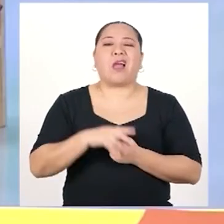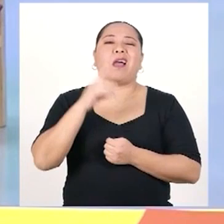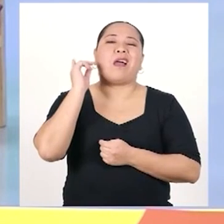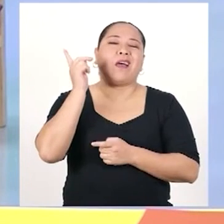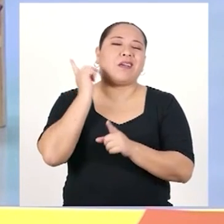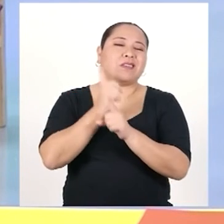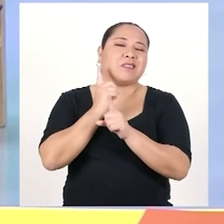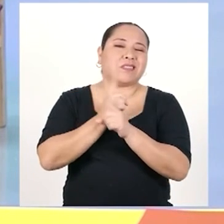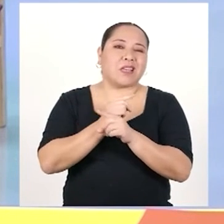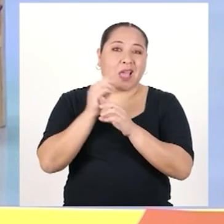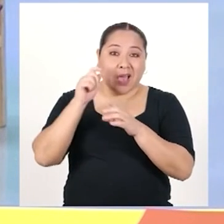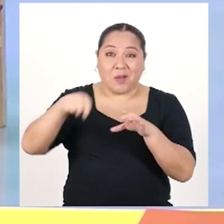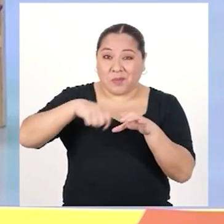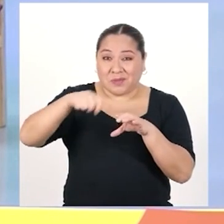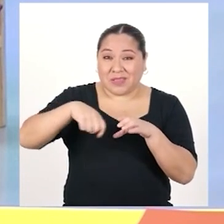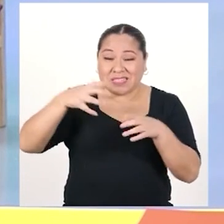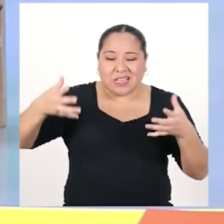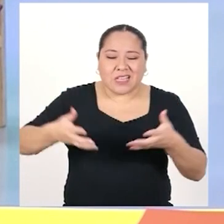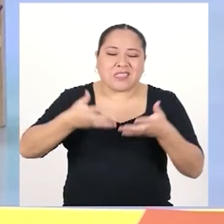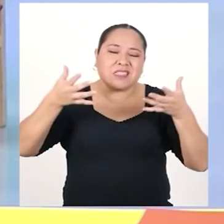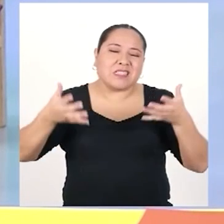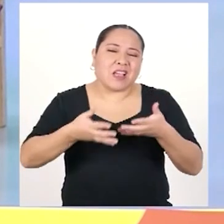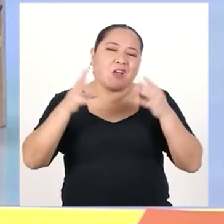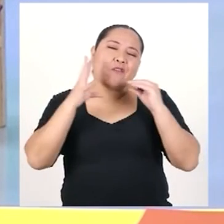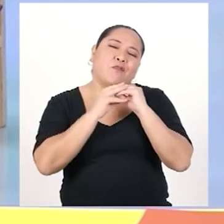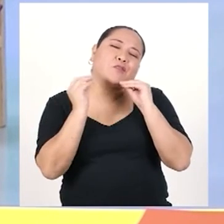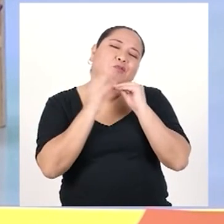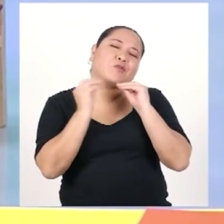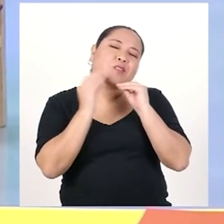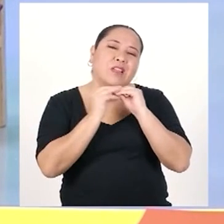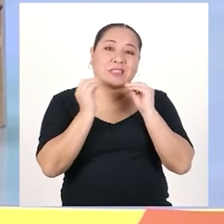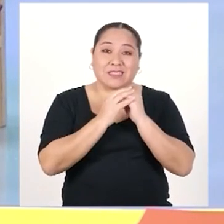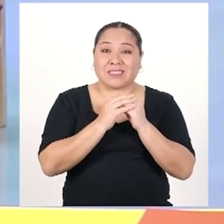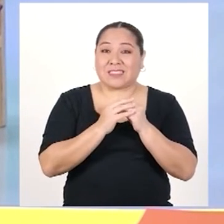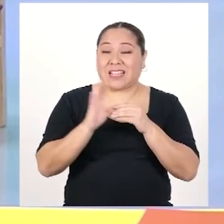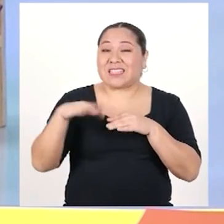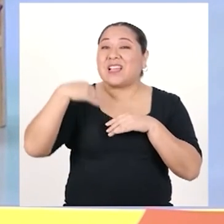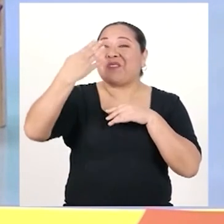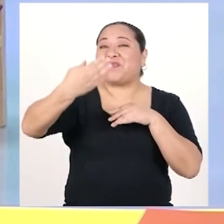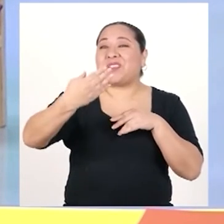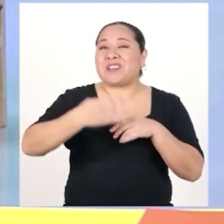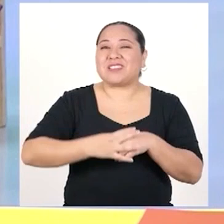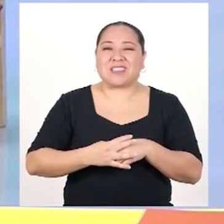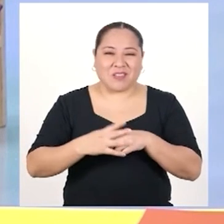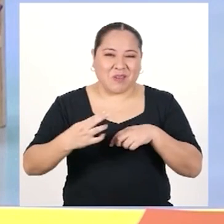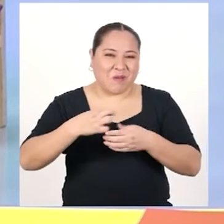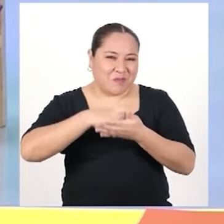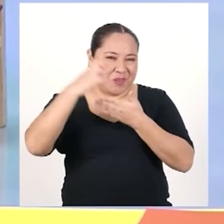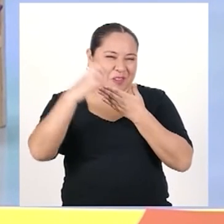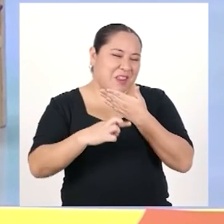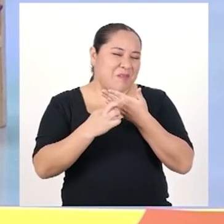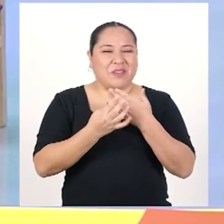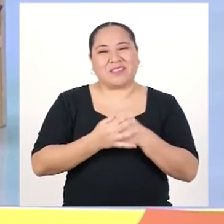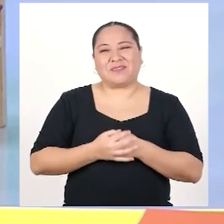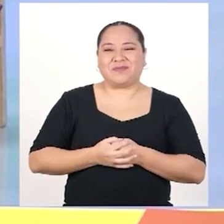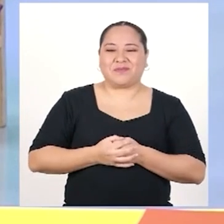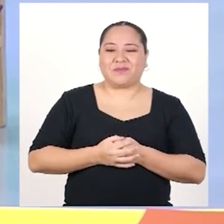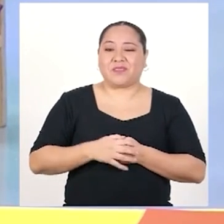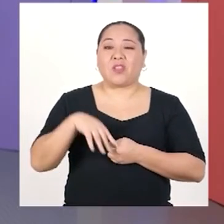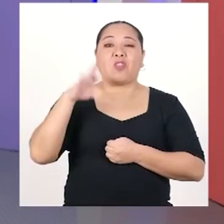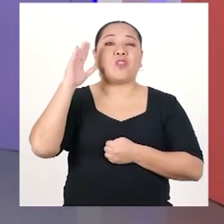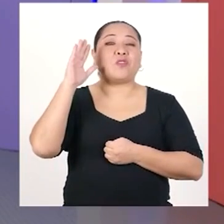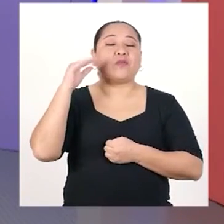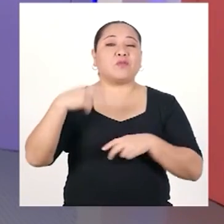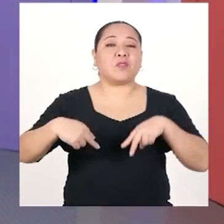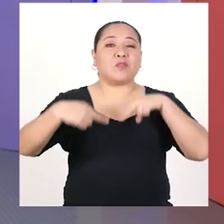alimentamos. Ahora sí, a preparar esa ensalada de fruta. Hasta una próxima